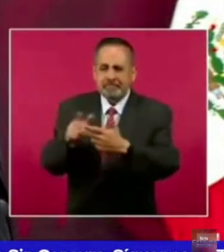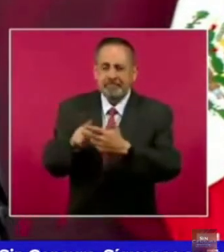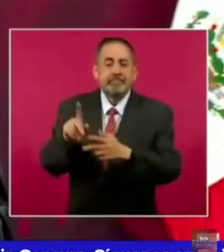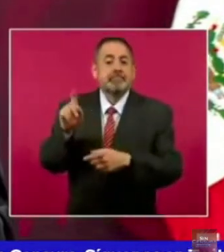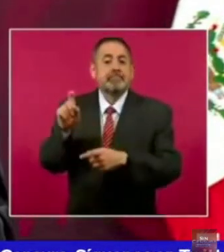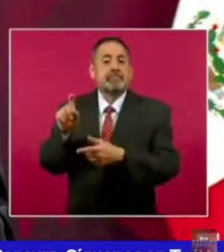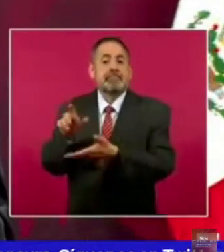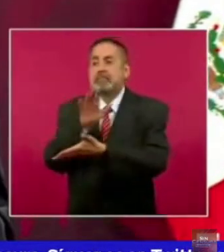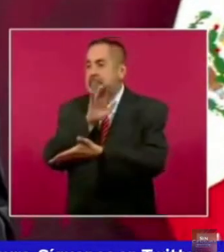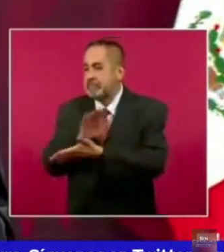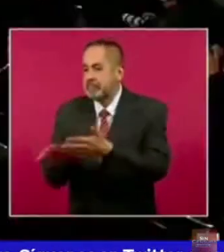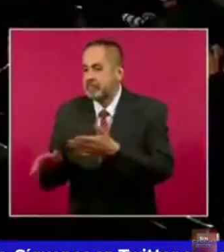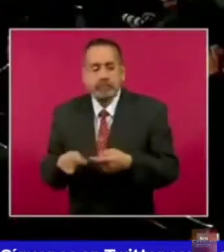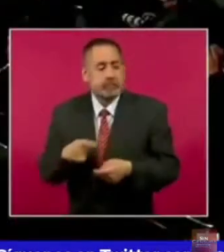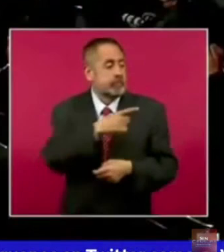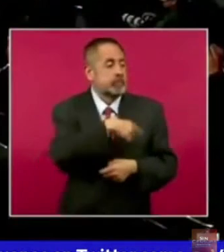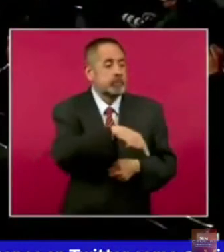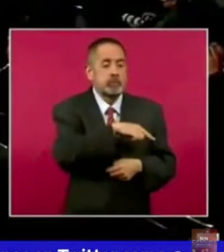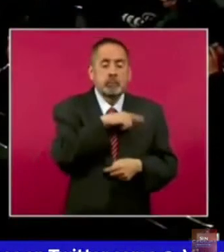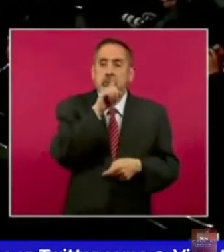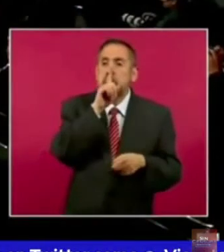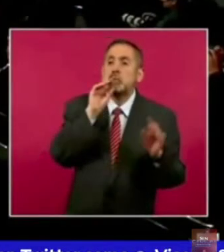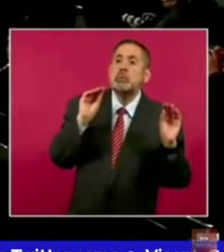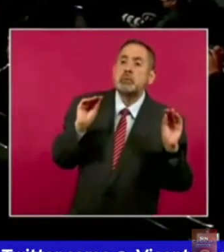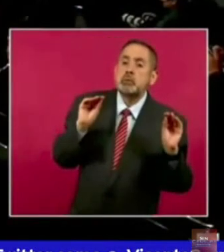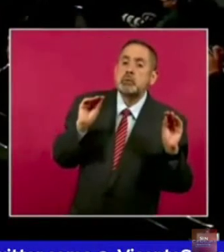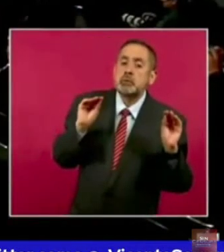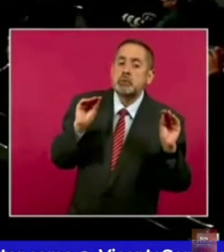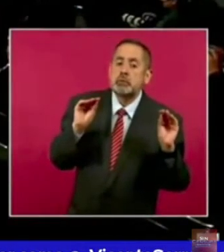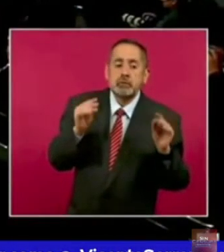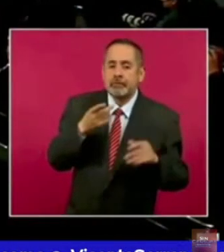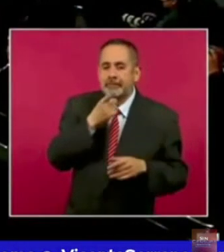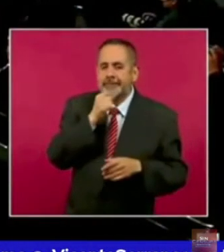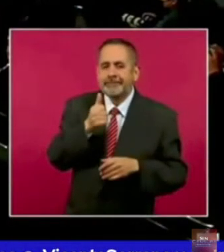agua a las aves,